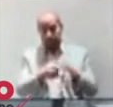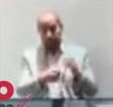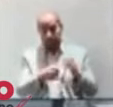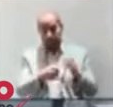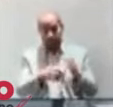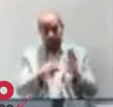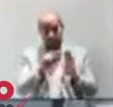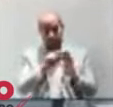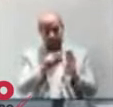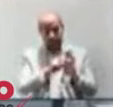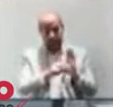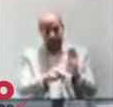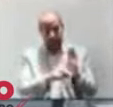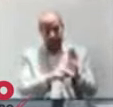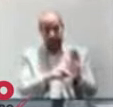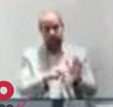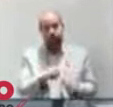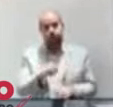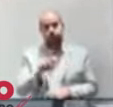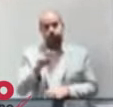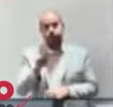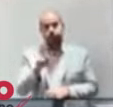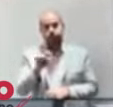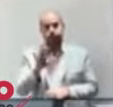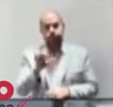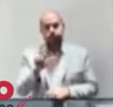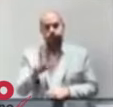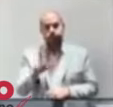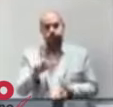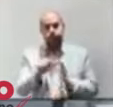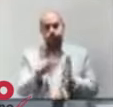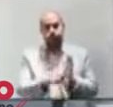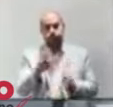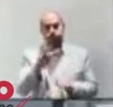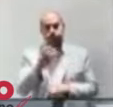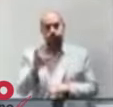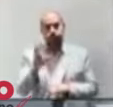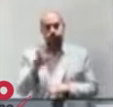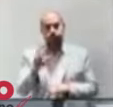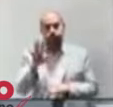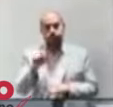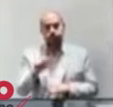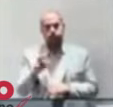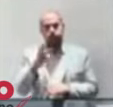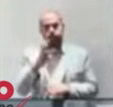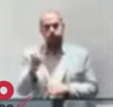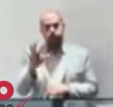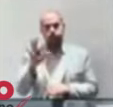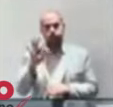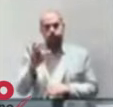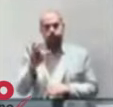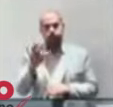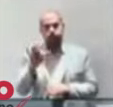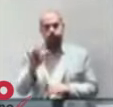particular los artículos 339 y